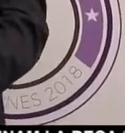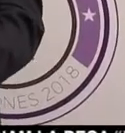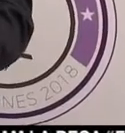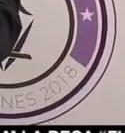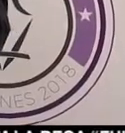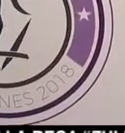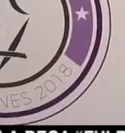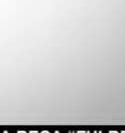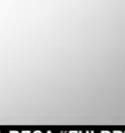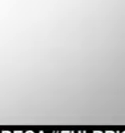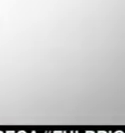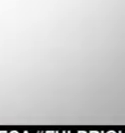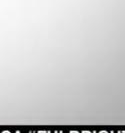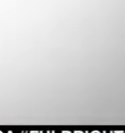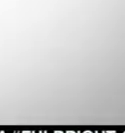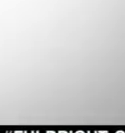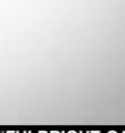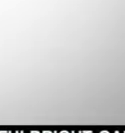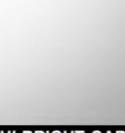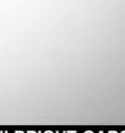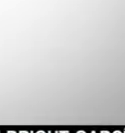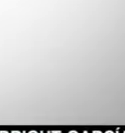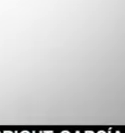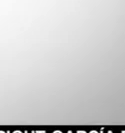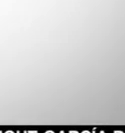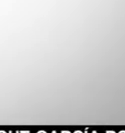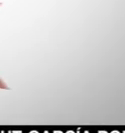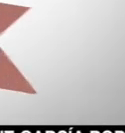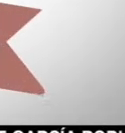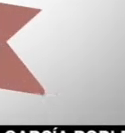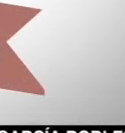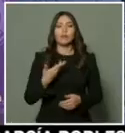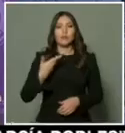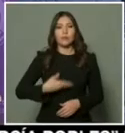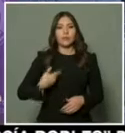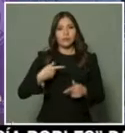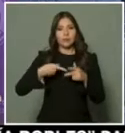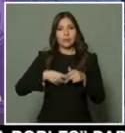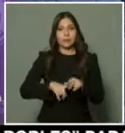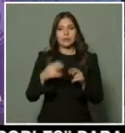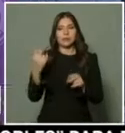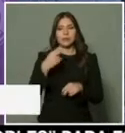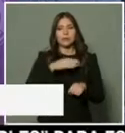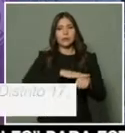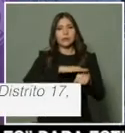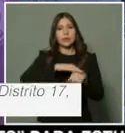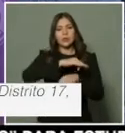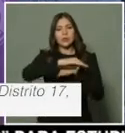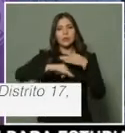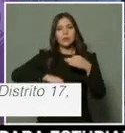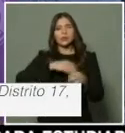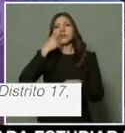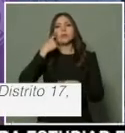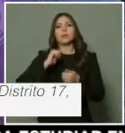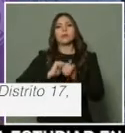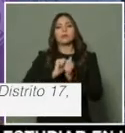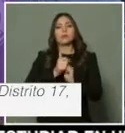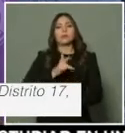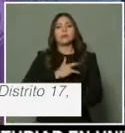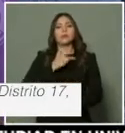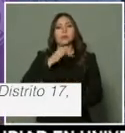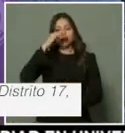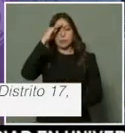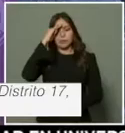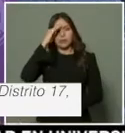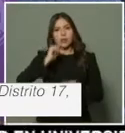gobierno en caso de ser beneficiados con el voto de los habitantes de ese lugar. En su participación, Claudia Guadalupe Cato, del partido Nueva